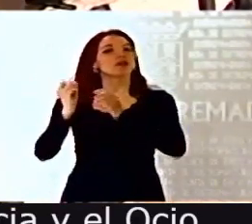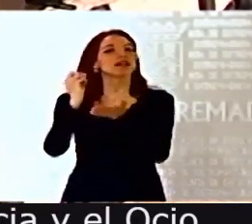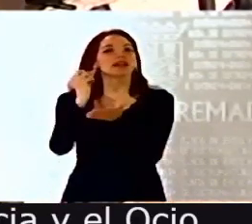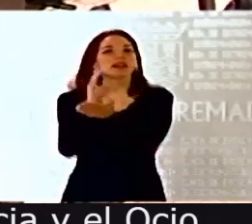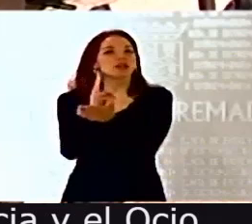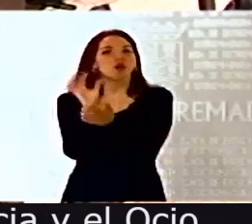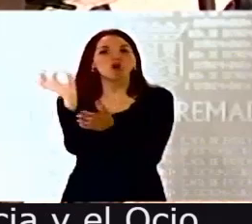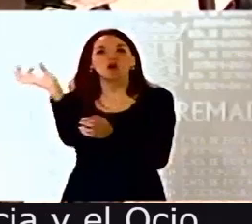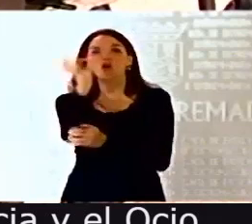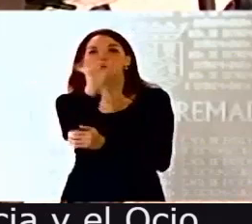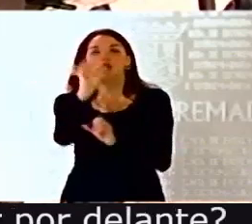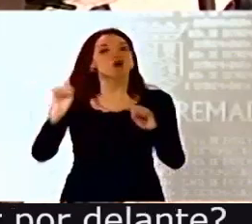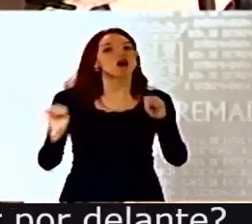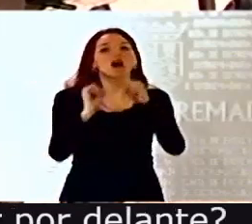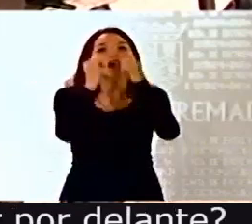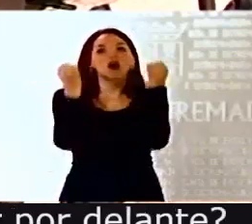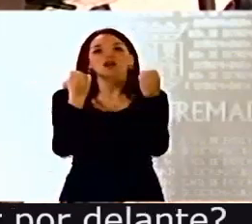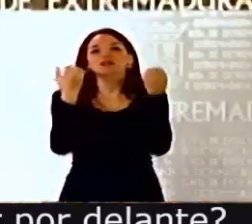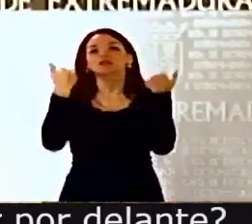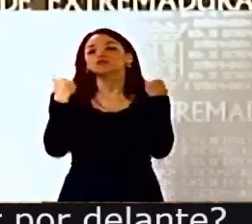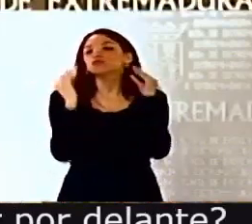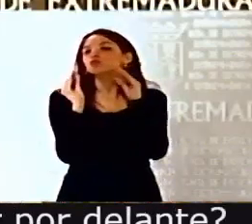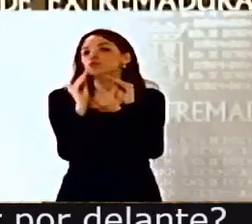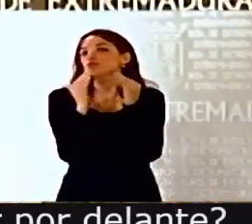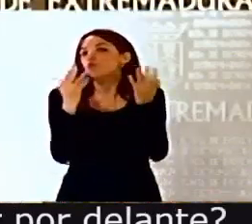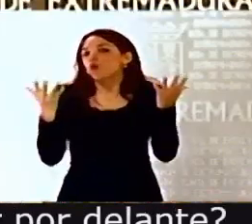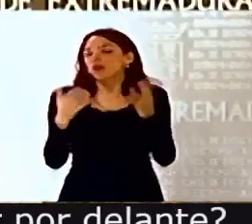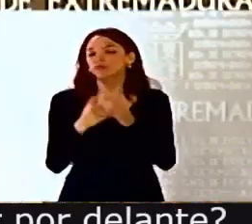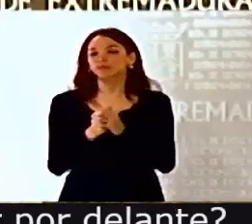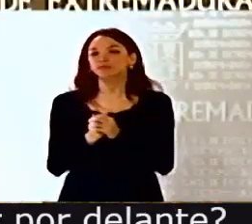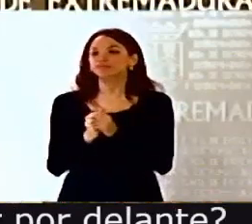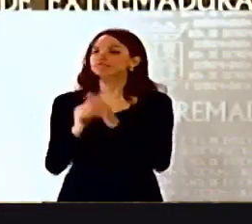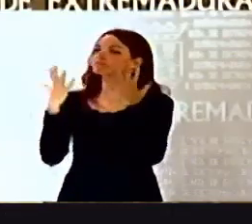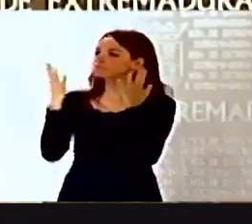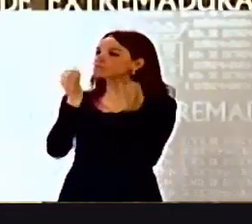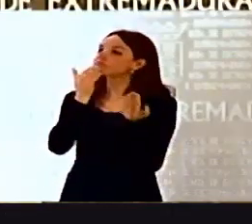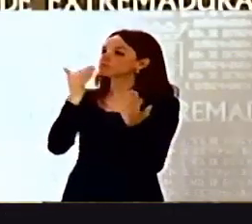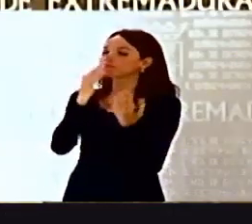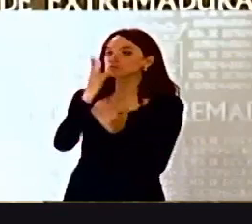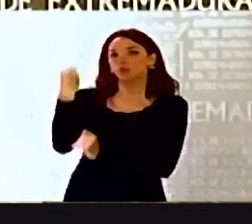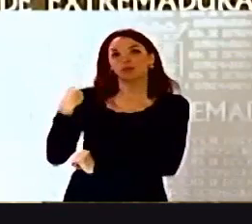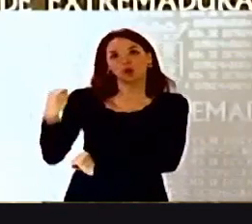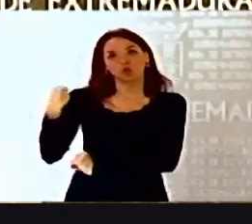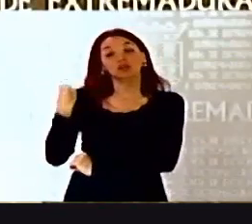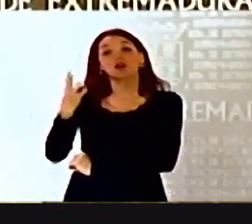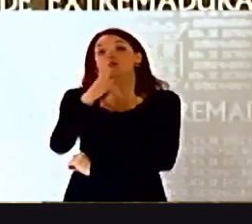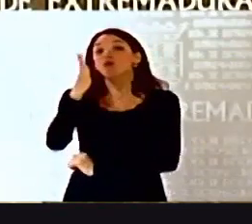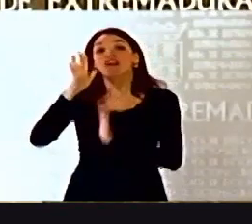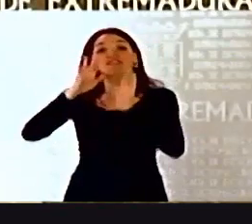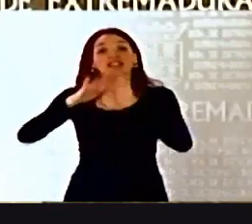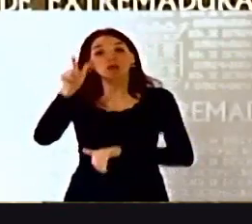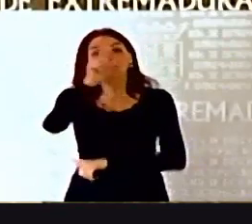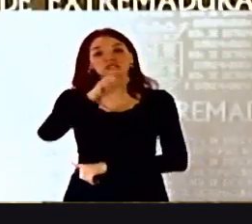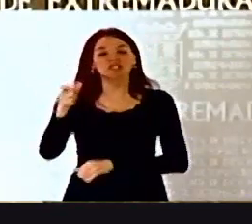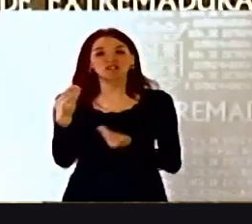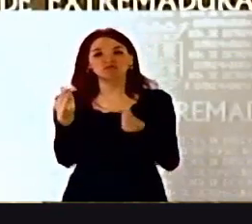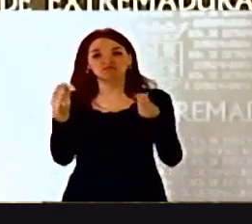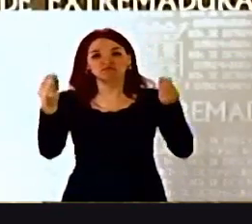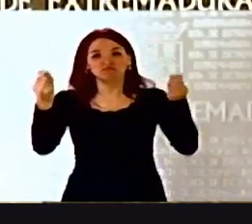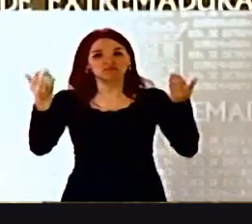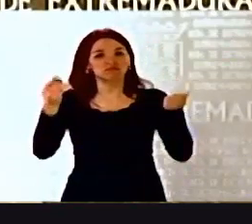primeras acciones que tiene que tomar este Consejo? Celebro su pregunta porque al final a la gente estas cosas le suenan como a muchos órganos